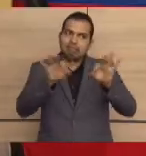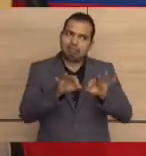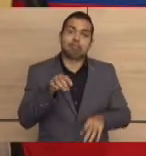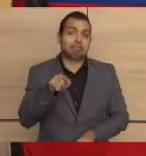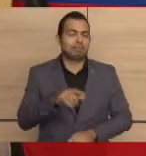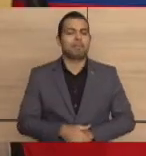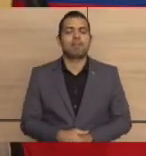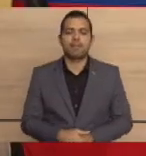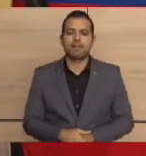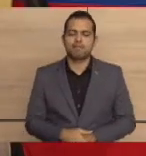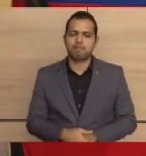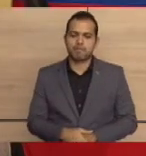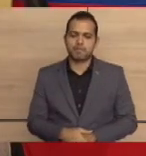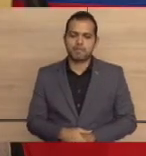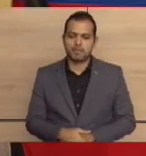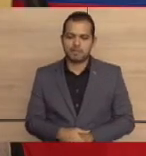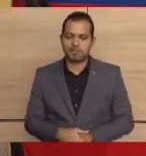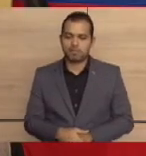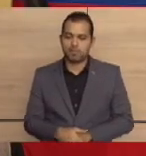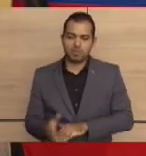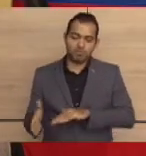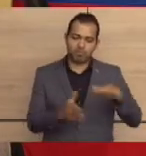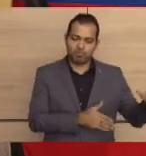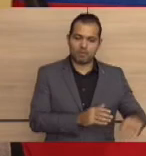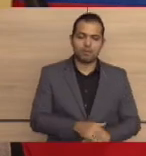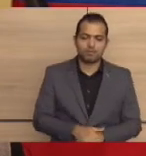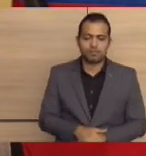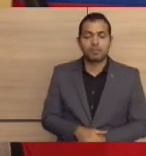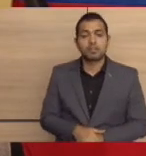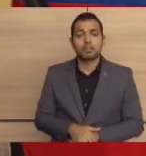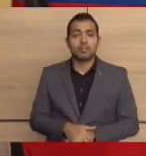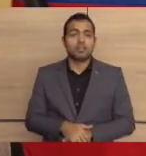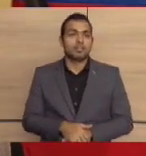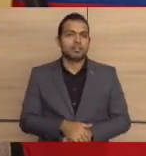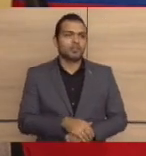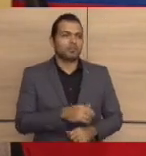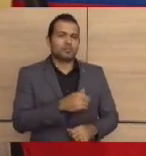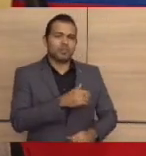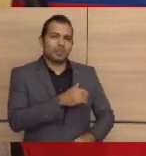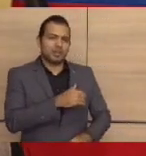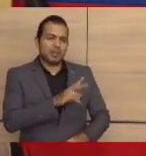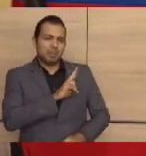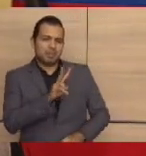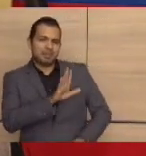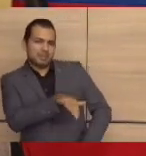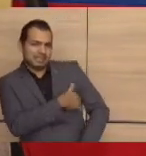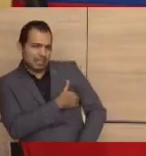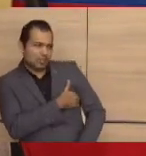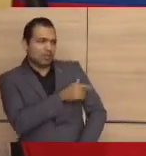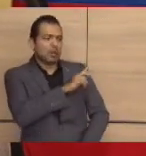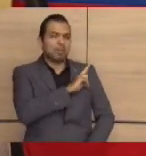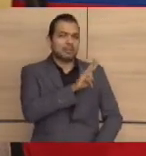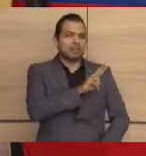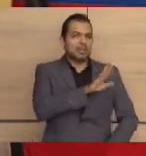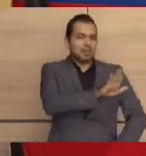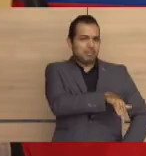ASCUN, siempre hemos tratado que este foro sea un foro de los dos viceministerios. Y digo siempre porque pues recuerden que ha